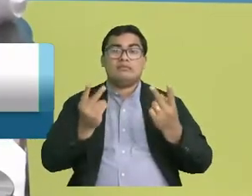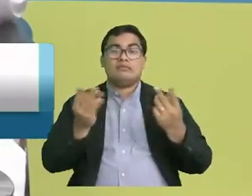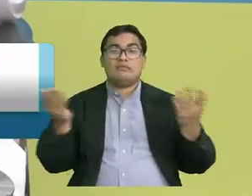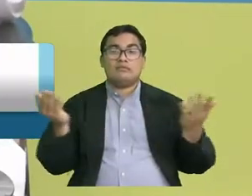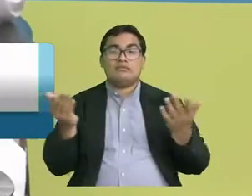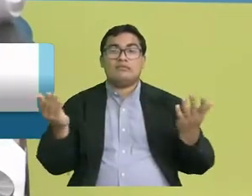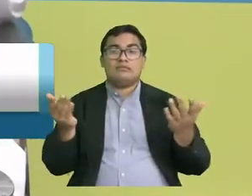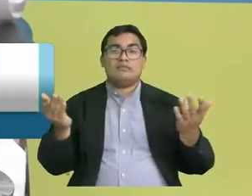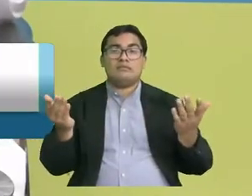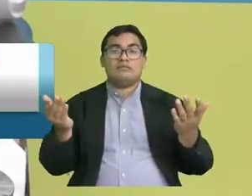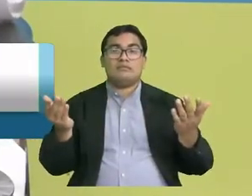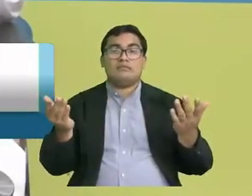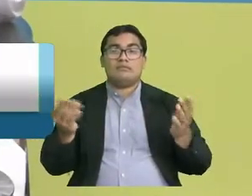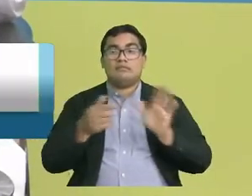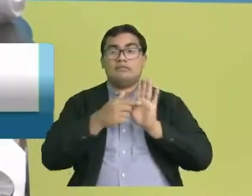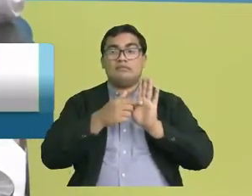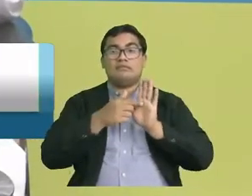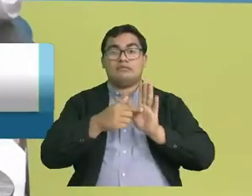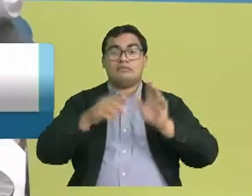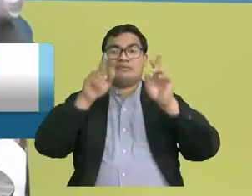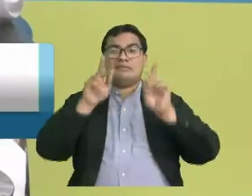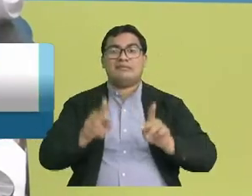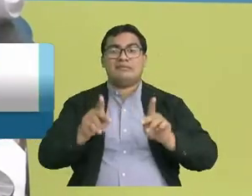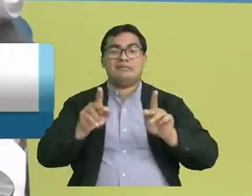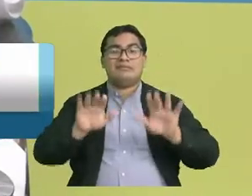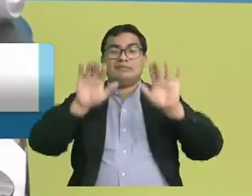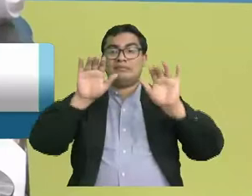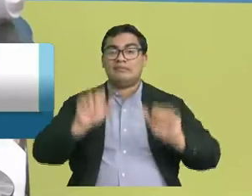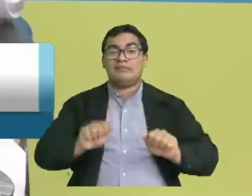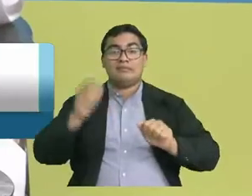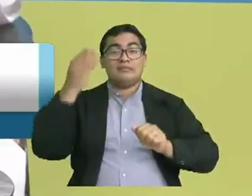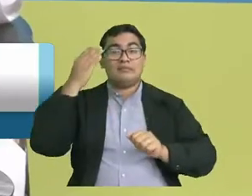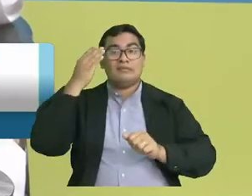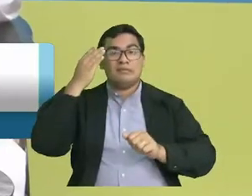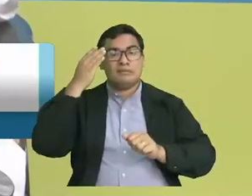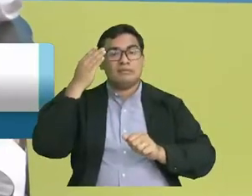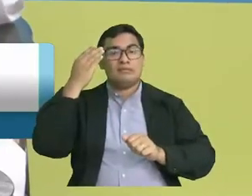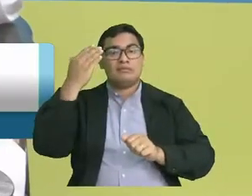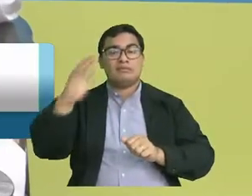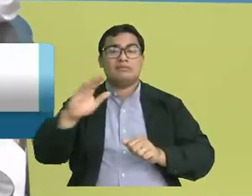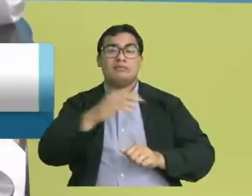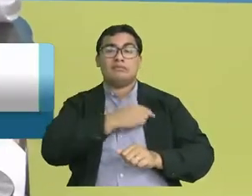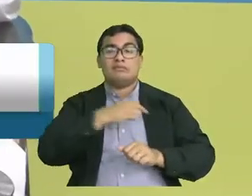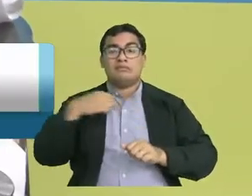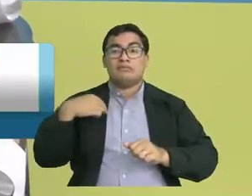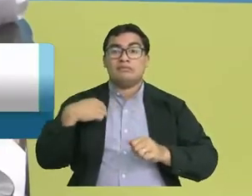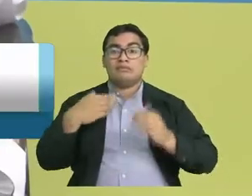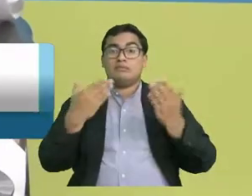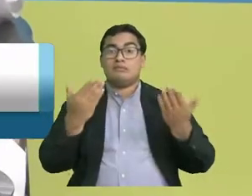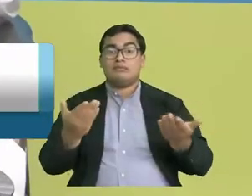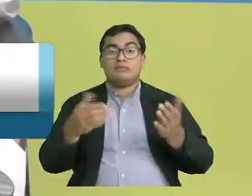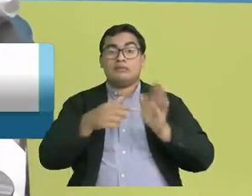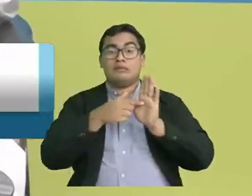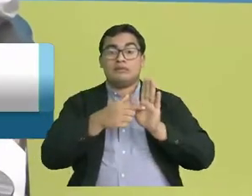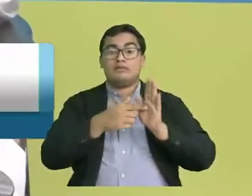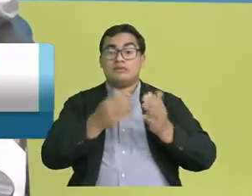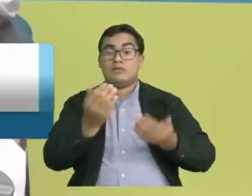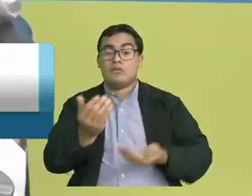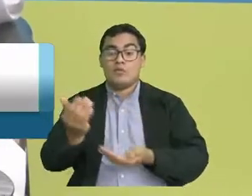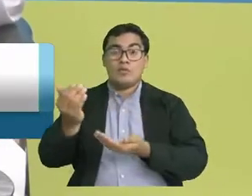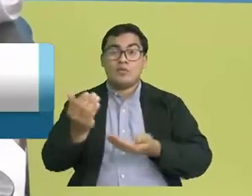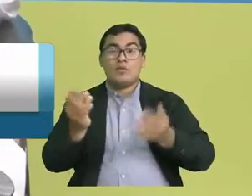impacto, sobre todo cuando la persona ya tiene conciencia de lo que le está pasando, ¿verdad? Porque cuando son bebés no es tan